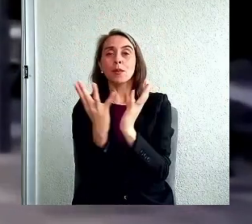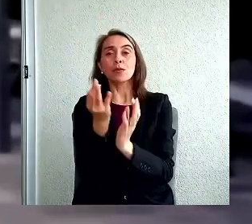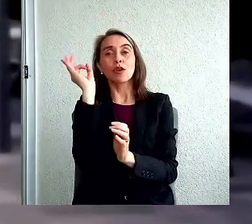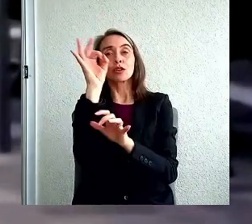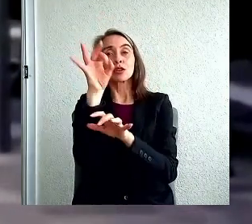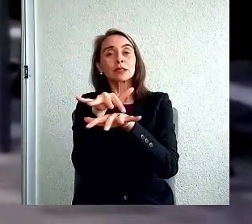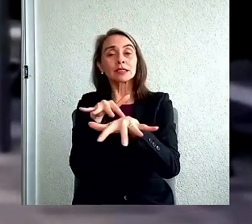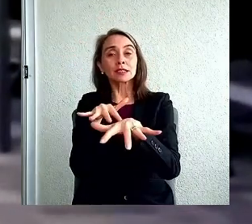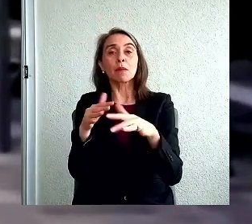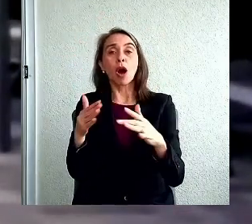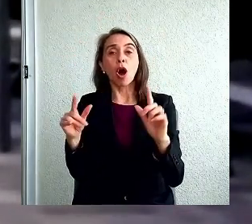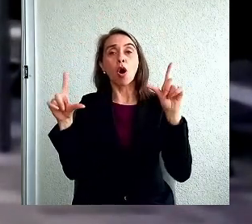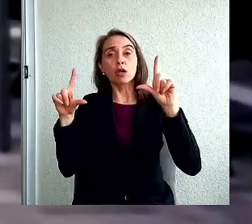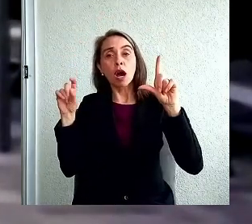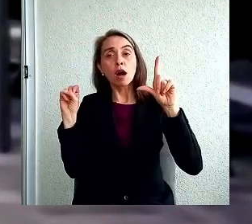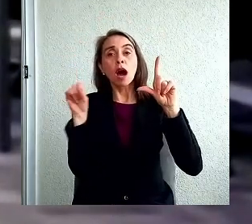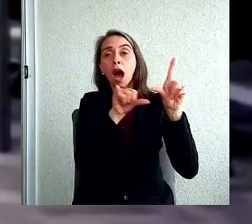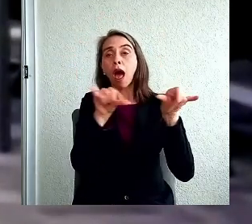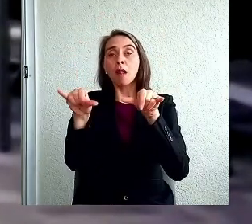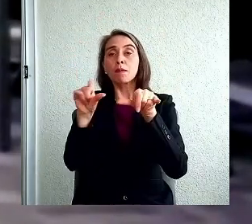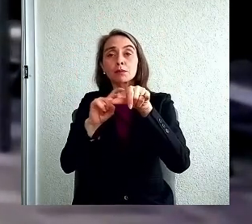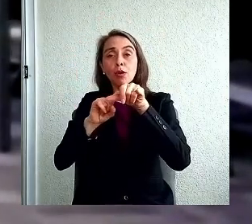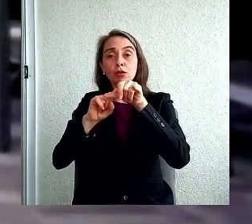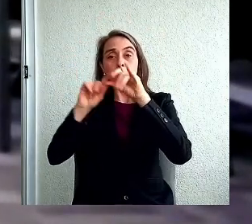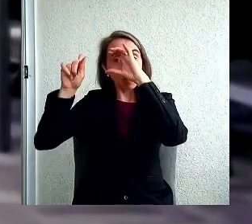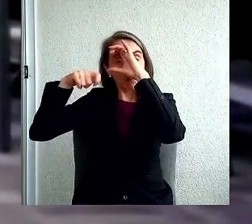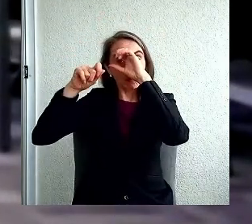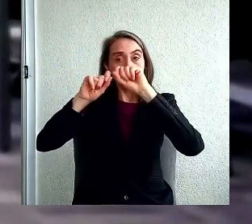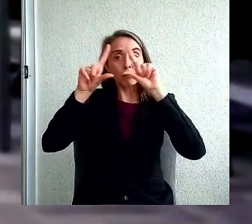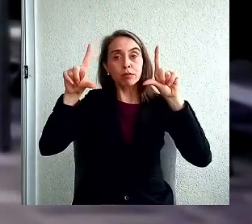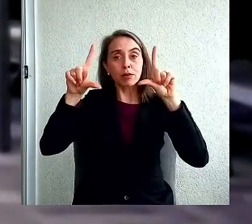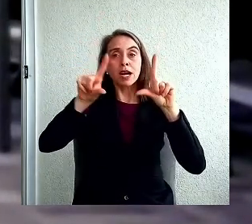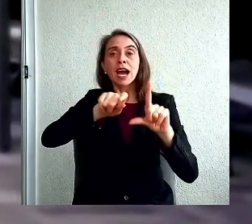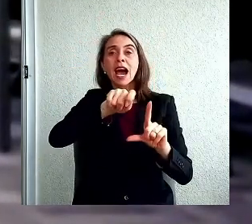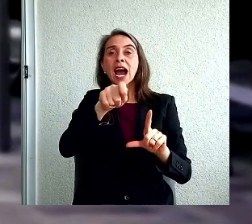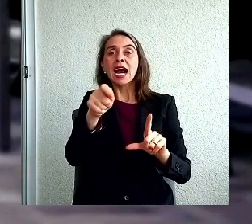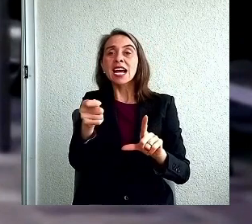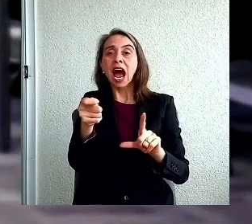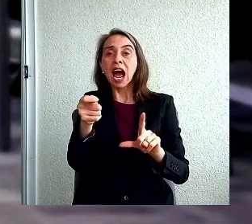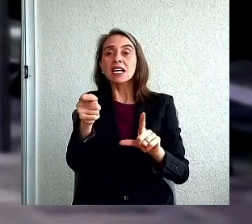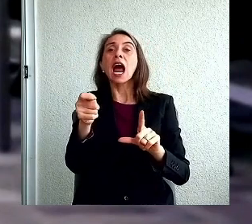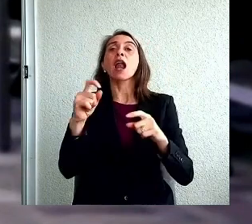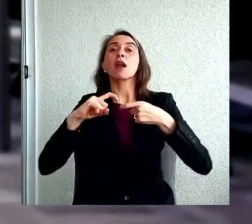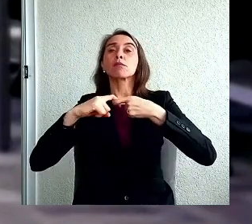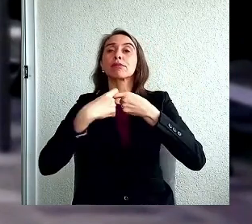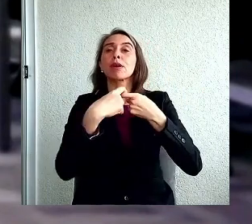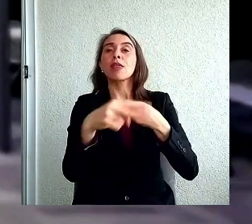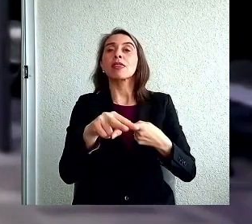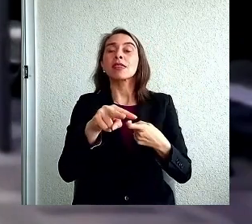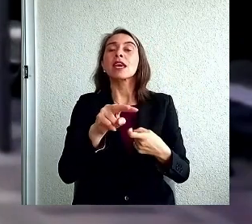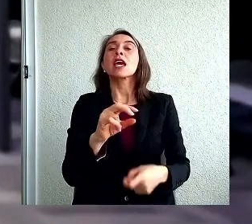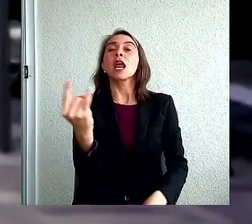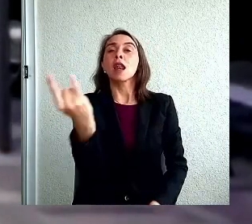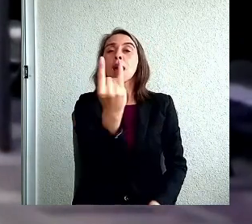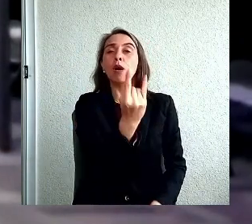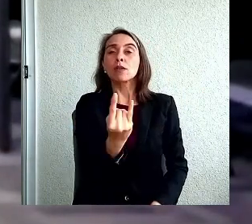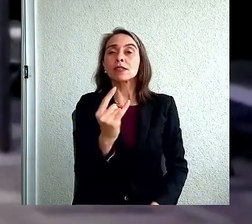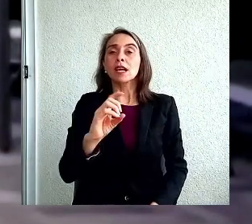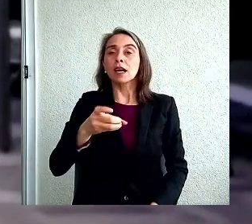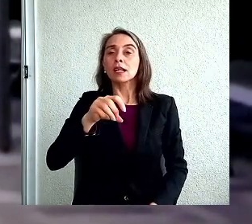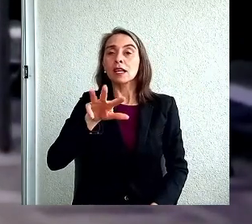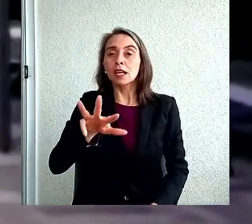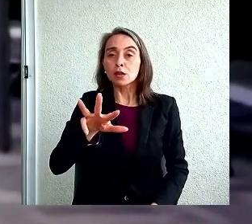manera simultánea por los canales oficiales de todas las instituciones de la Red G9, por los canales de la